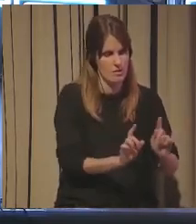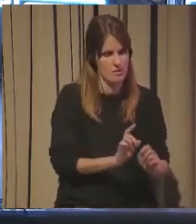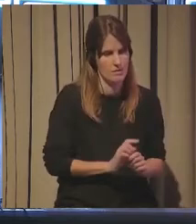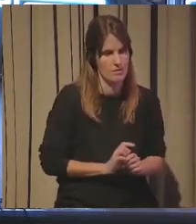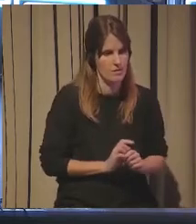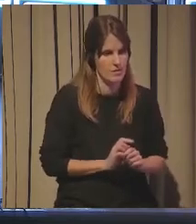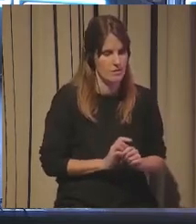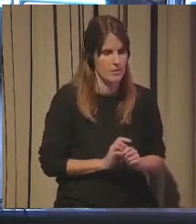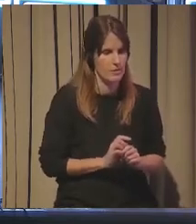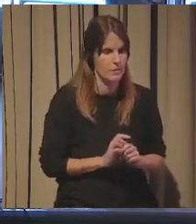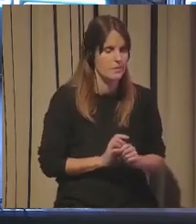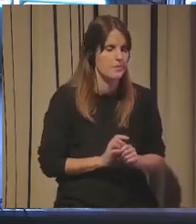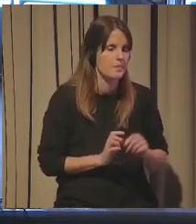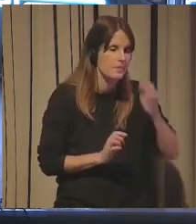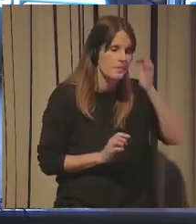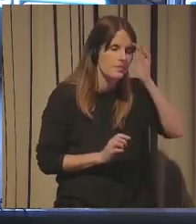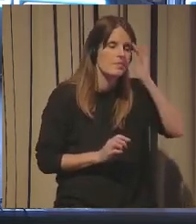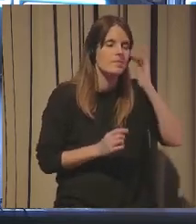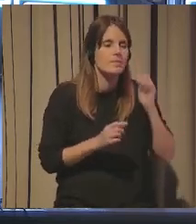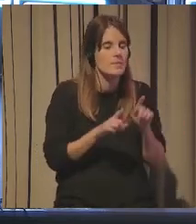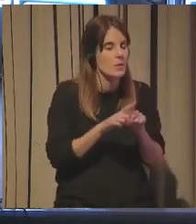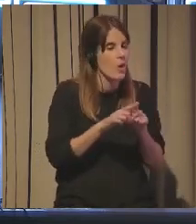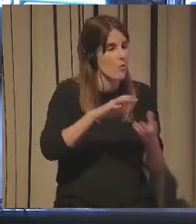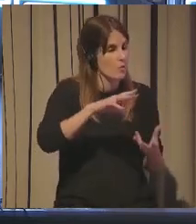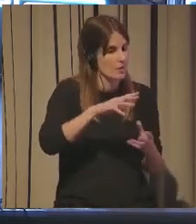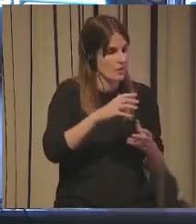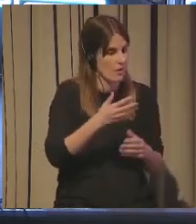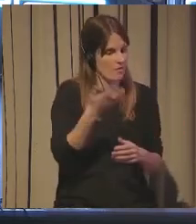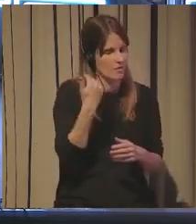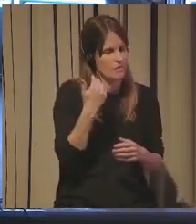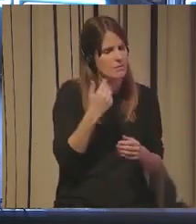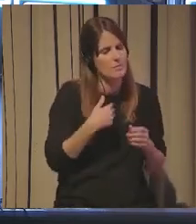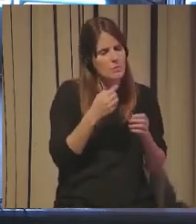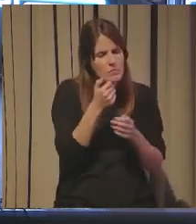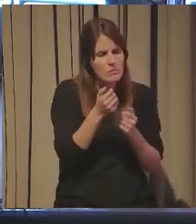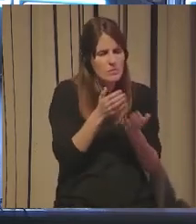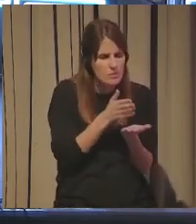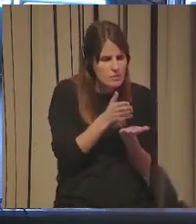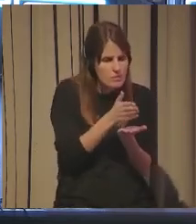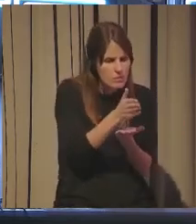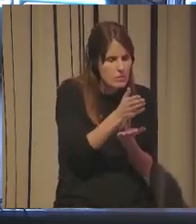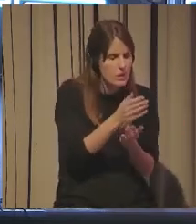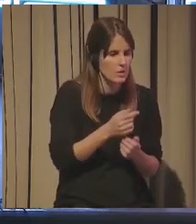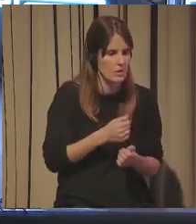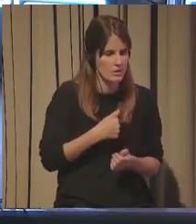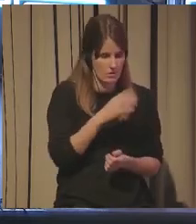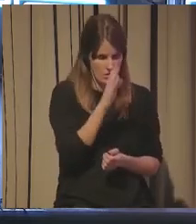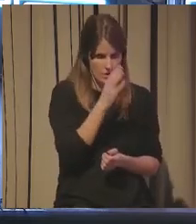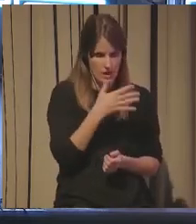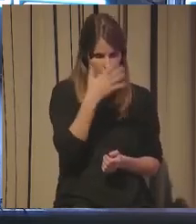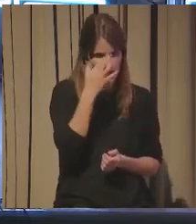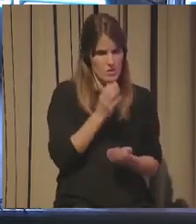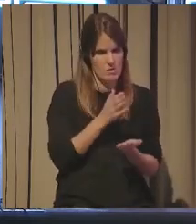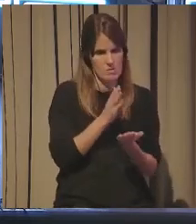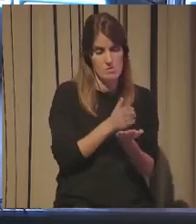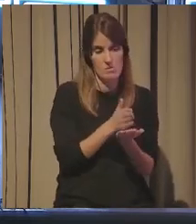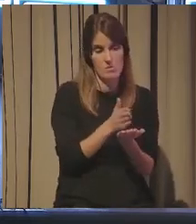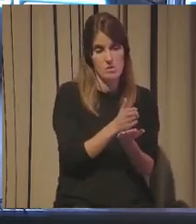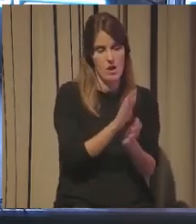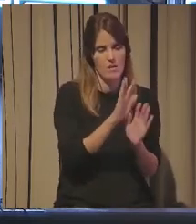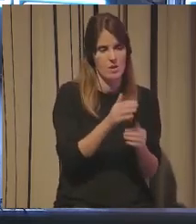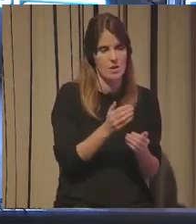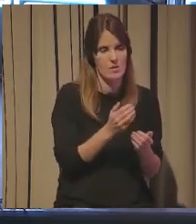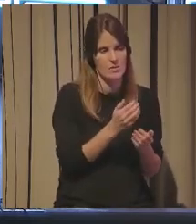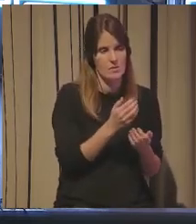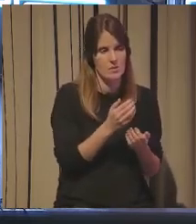los físicos antaño. Así que vamos en alguna dirección, pero llega una fuerza y nos gira y hace que vayamos por otro